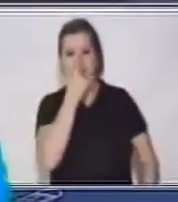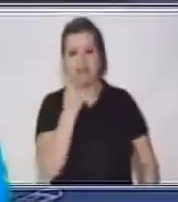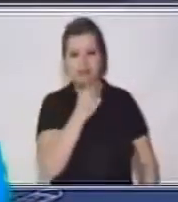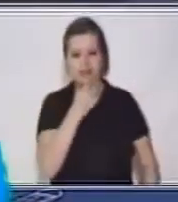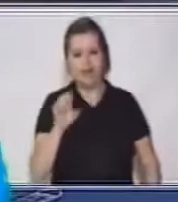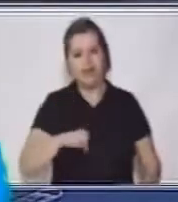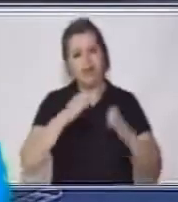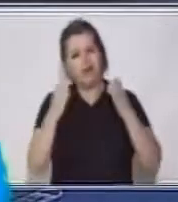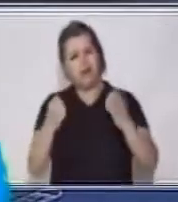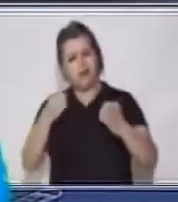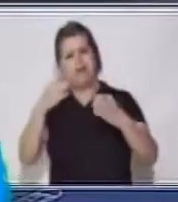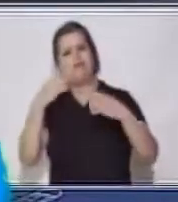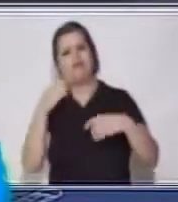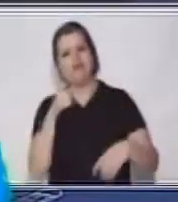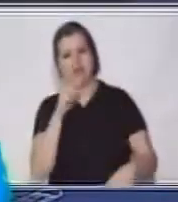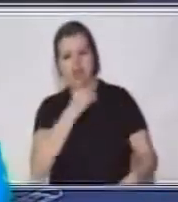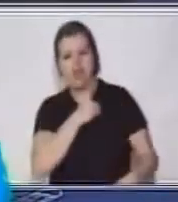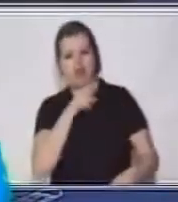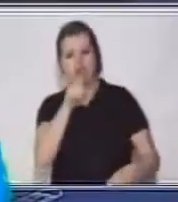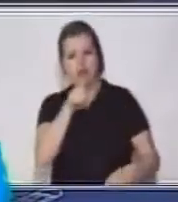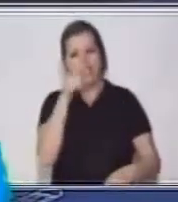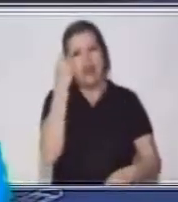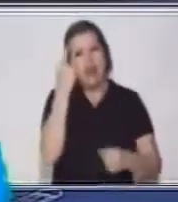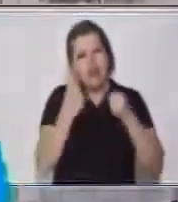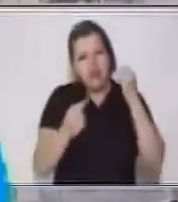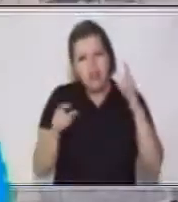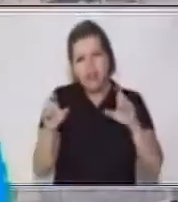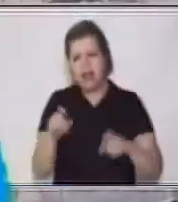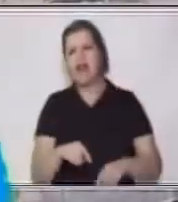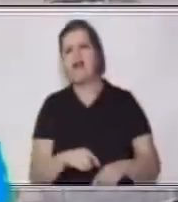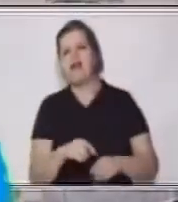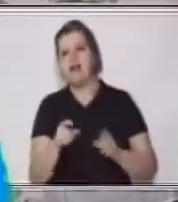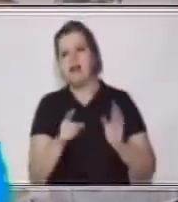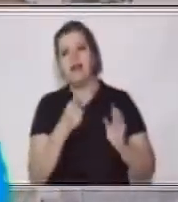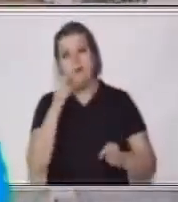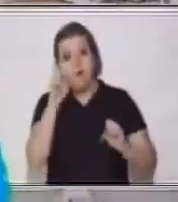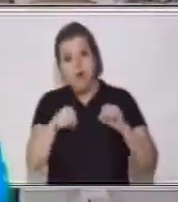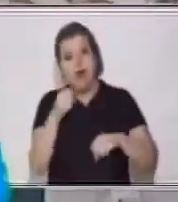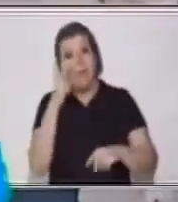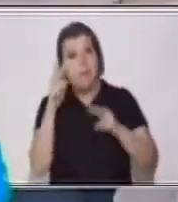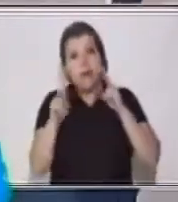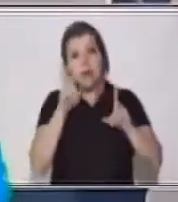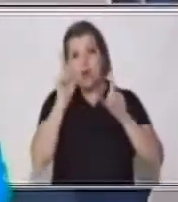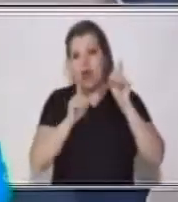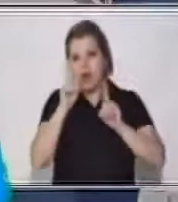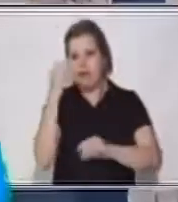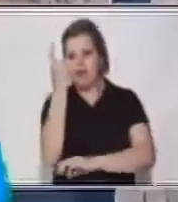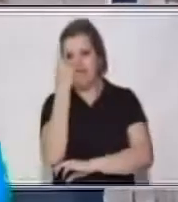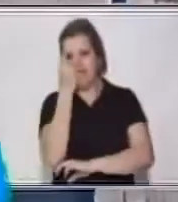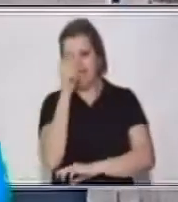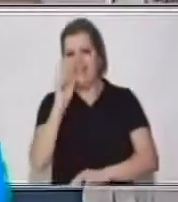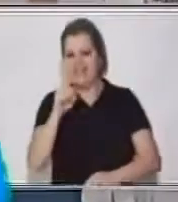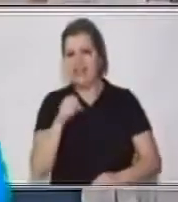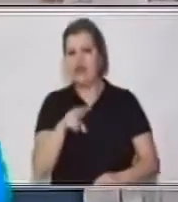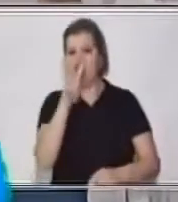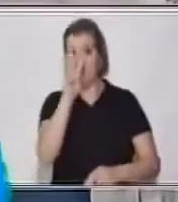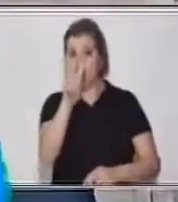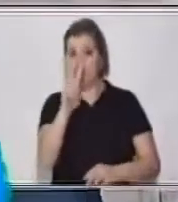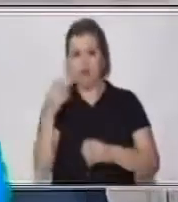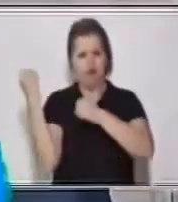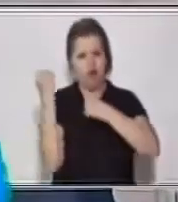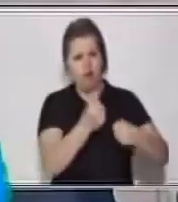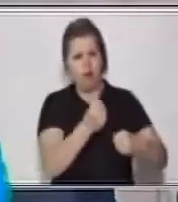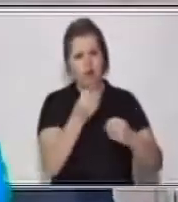Entonces para mí es muy importante que nosotros podamos identificar cada una de ellas. Estos dos son dos pilares fundamentales dentro